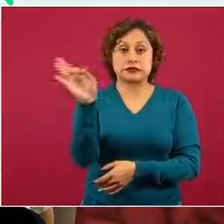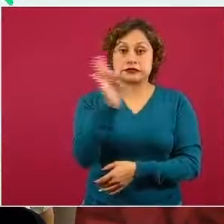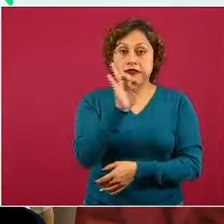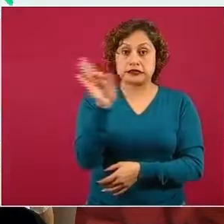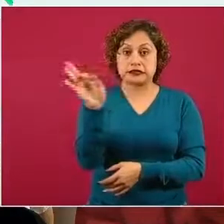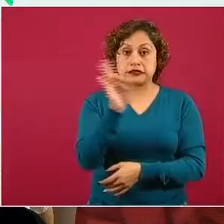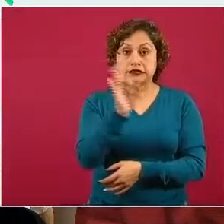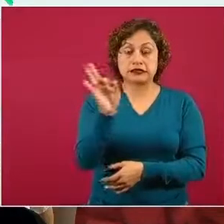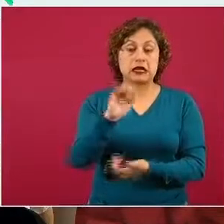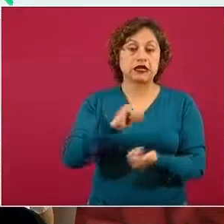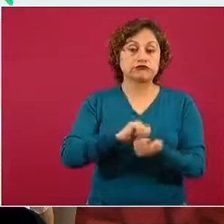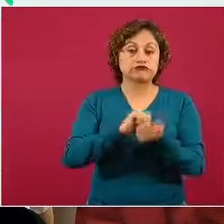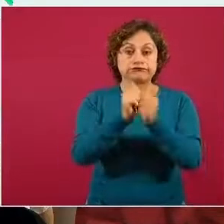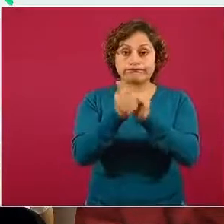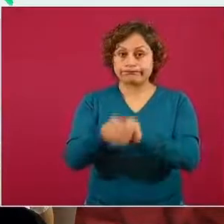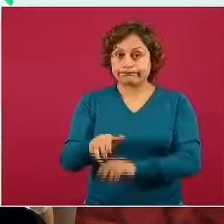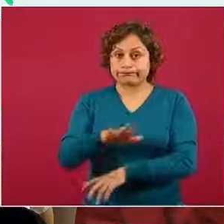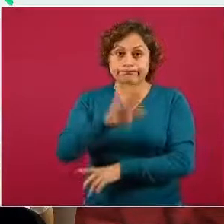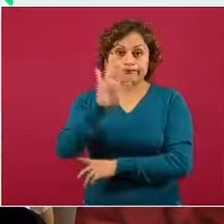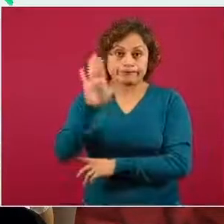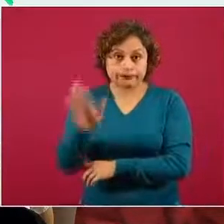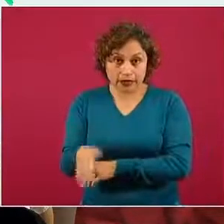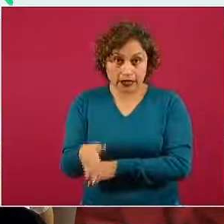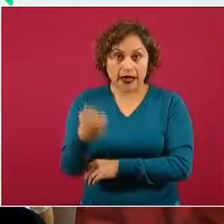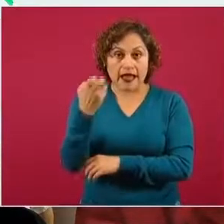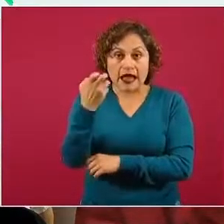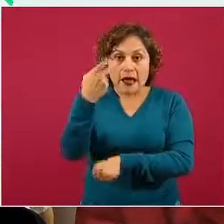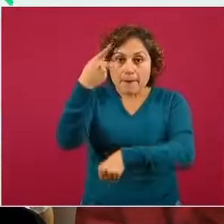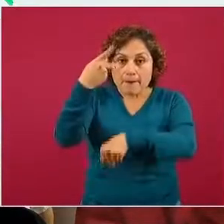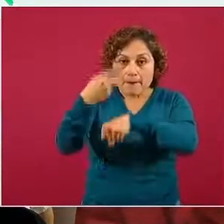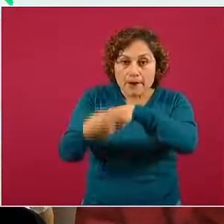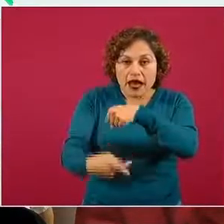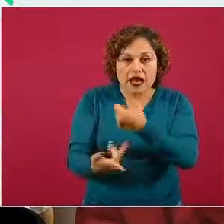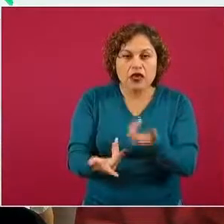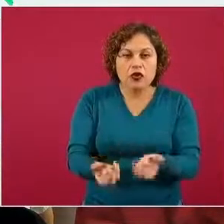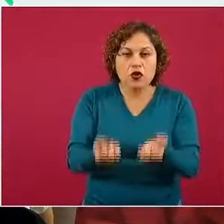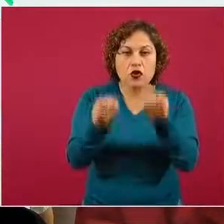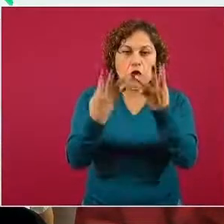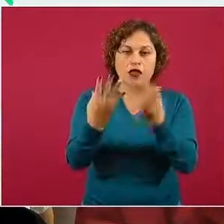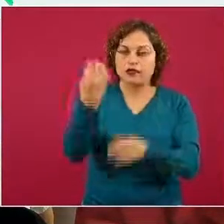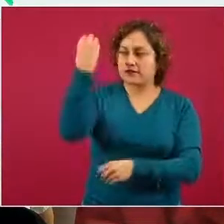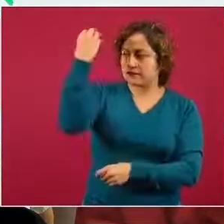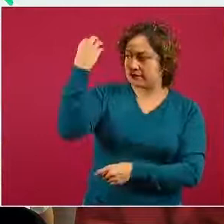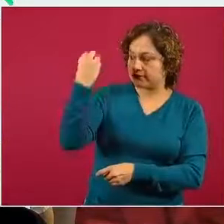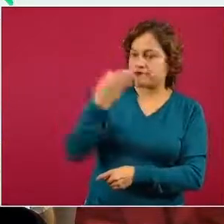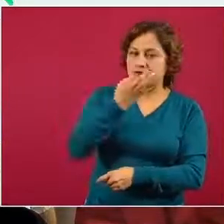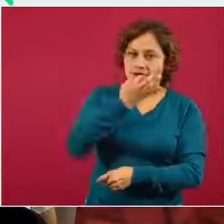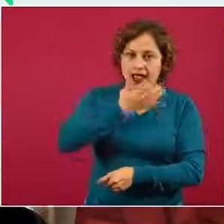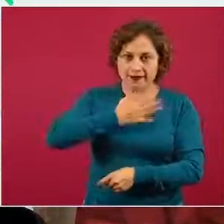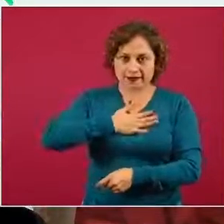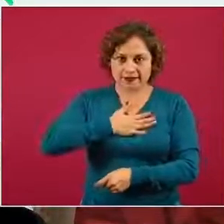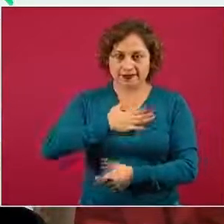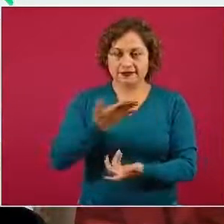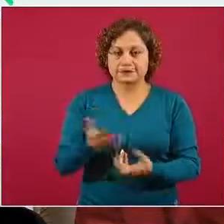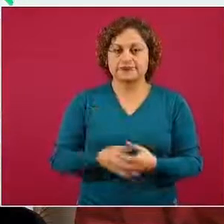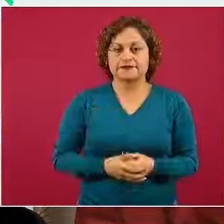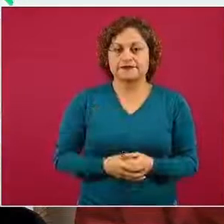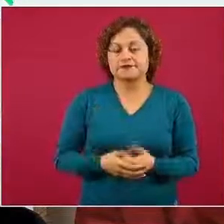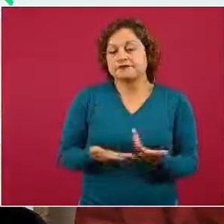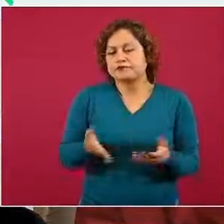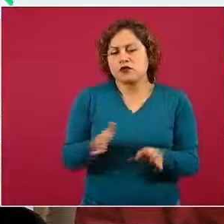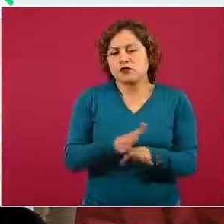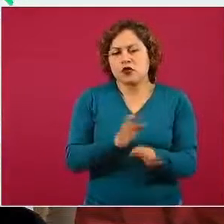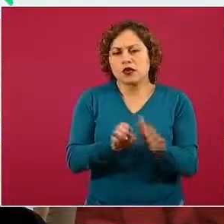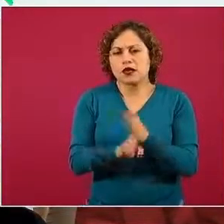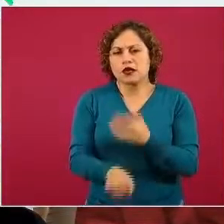riesgo que tendríamos de fallecer a consecuencia de estas complicaciones. Si nosotros nos encontramos en un